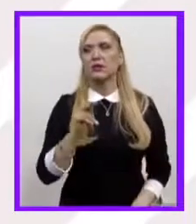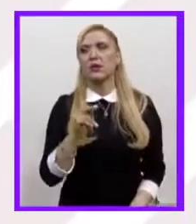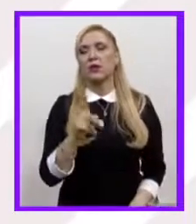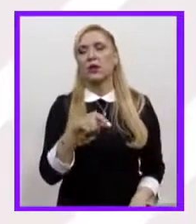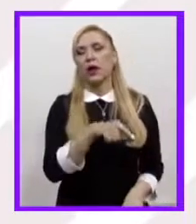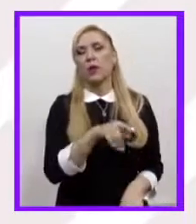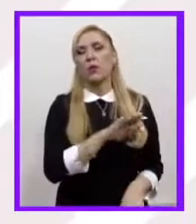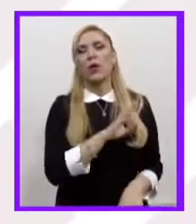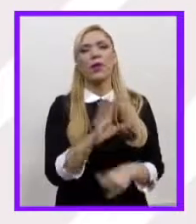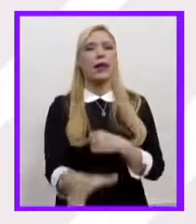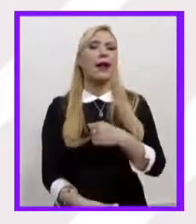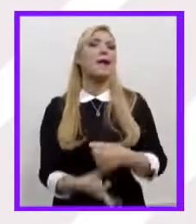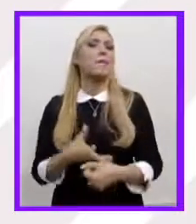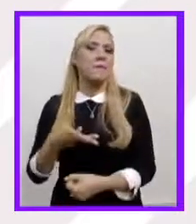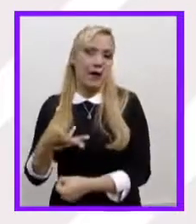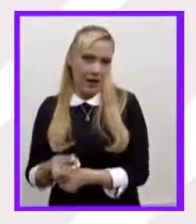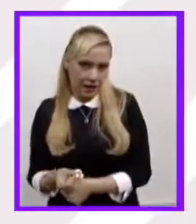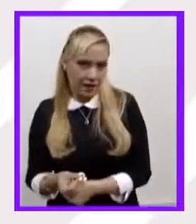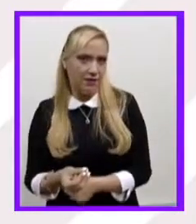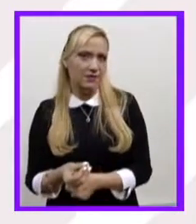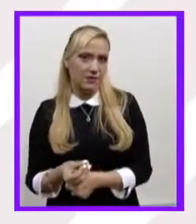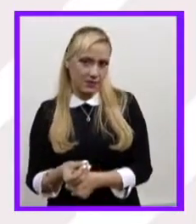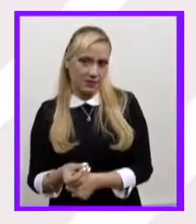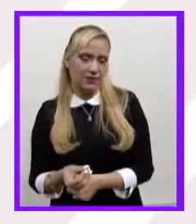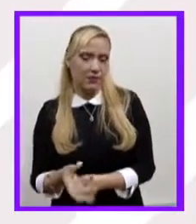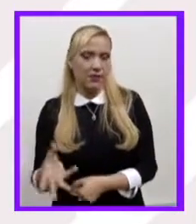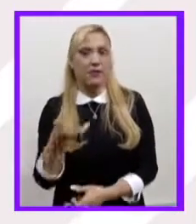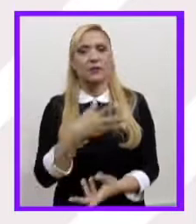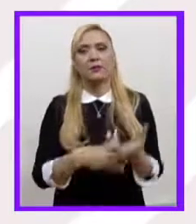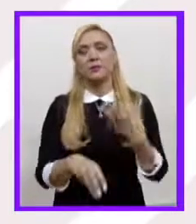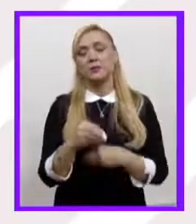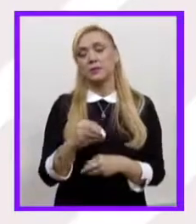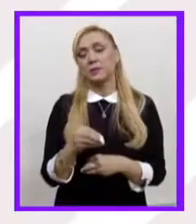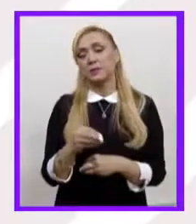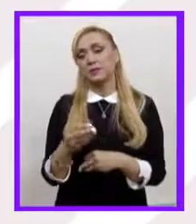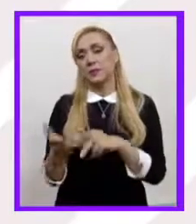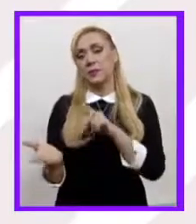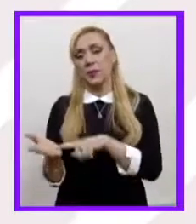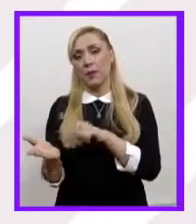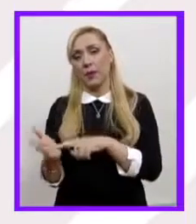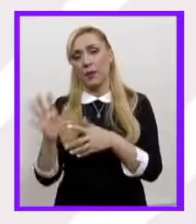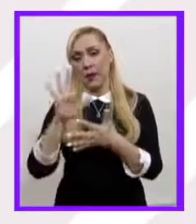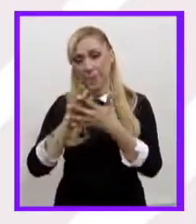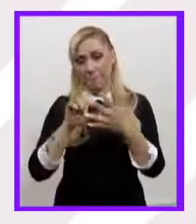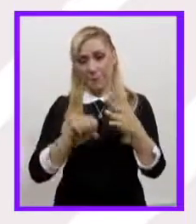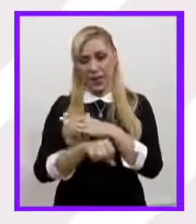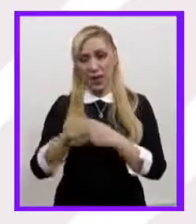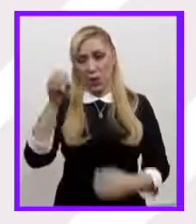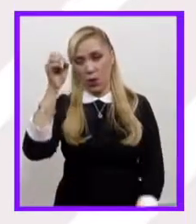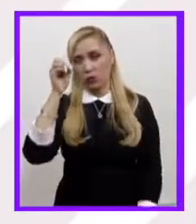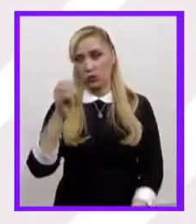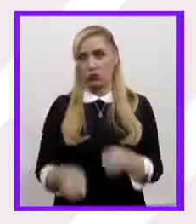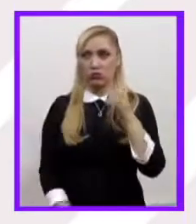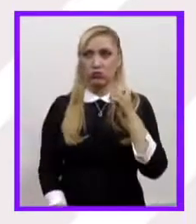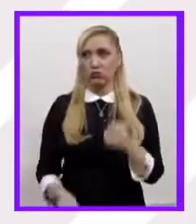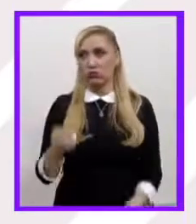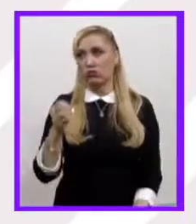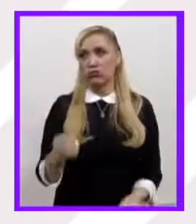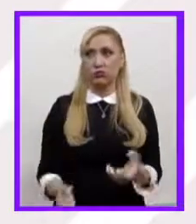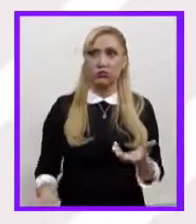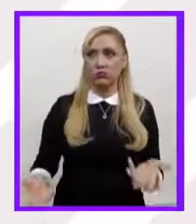más reparador, ¿no? Y en el caso, digamos, del derecho penal, por mucho que hemos tenido reformas para que